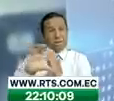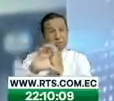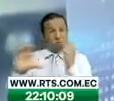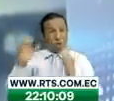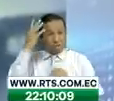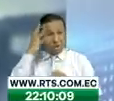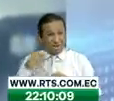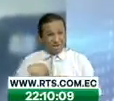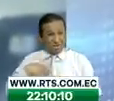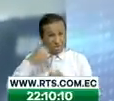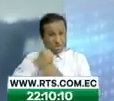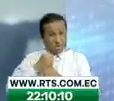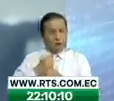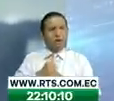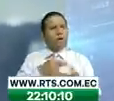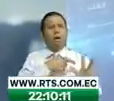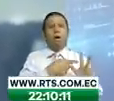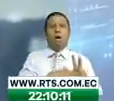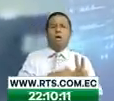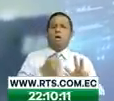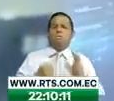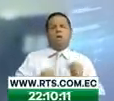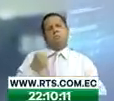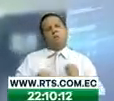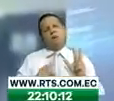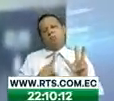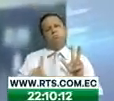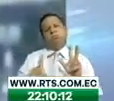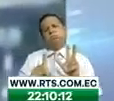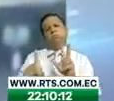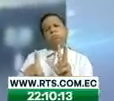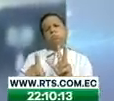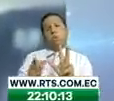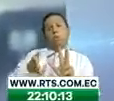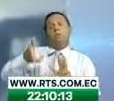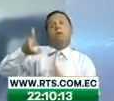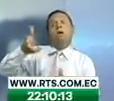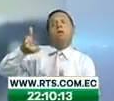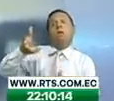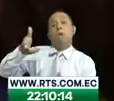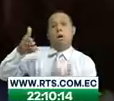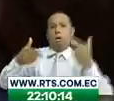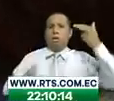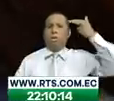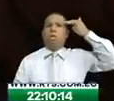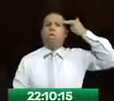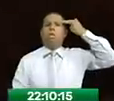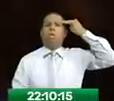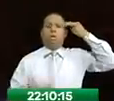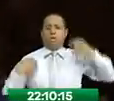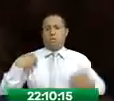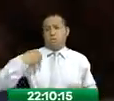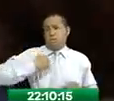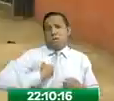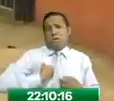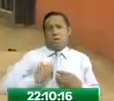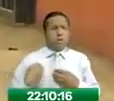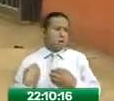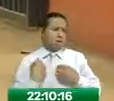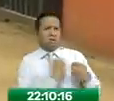ellos caminaron rápido y me alcanzaron y sacó uno un arma, me apuntó en la cabeza y me quitó mi bolsa con todas las